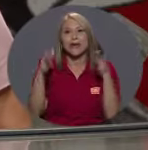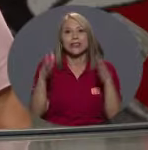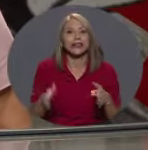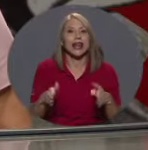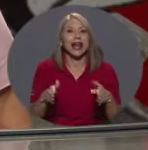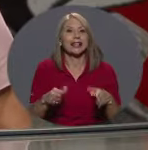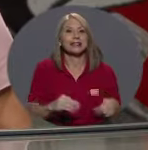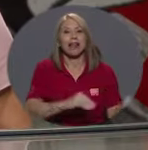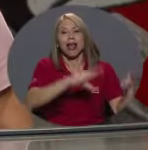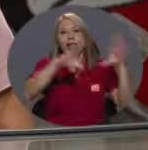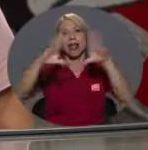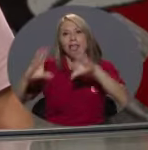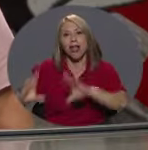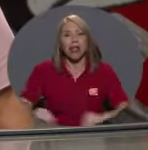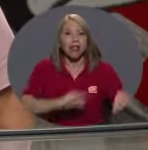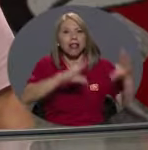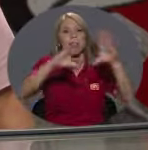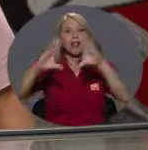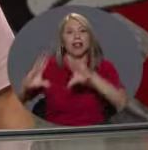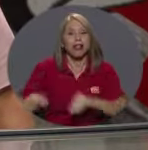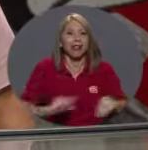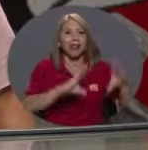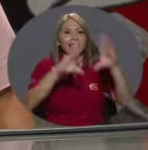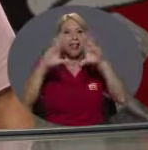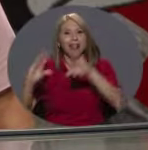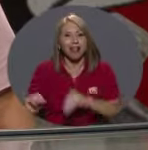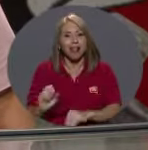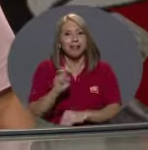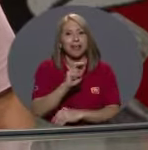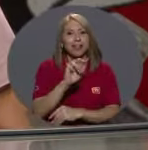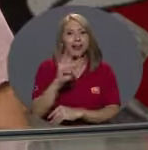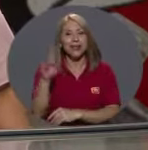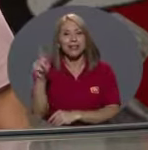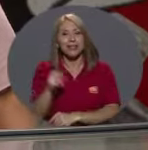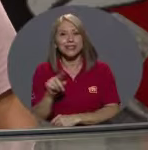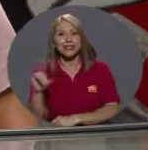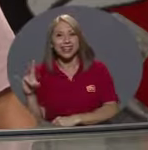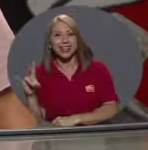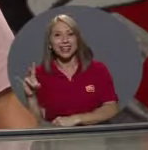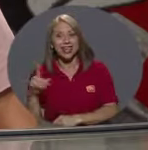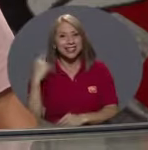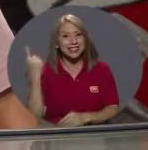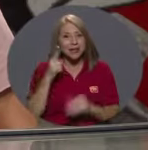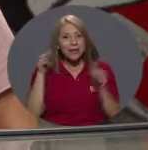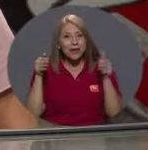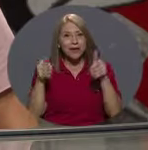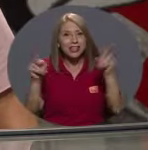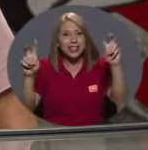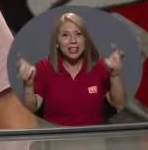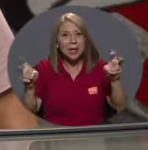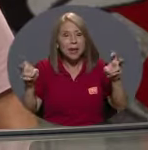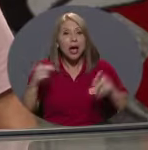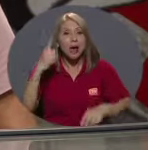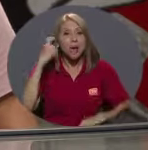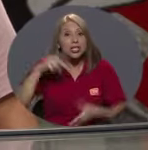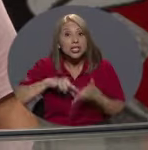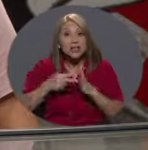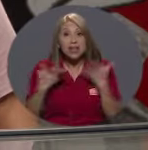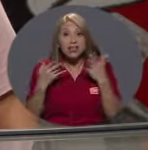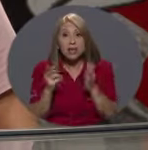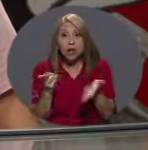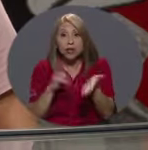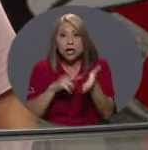24/7 dedicados a este tema, porque cuando nos damos cuenta no es solo contratar a una persona, ¿verdad? Con discapacidad y ya